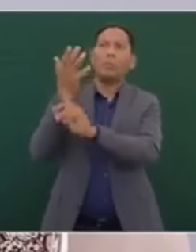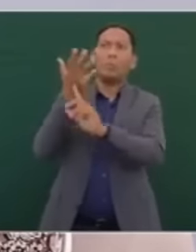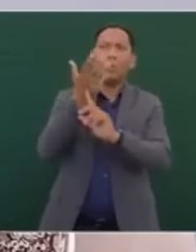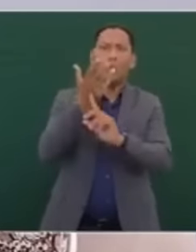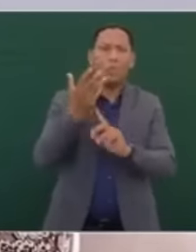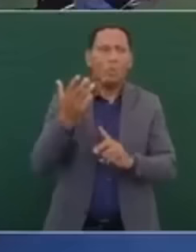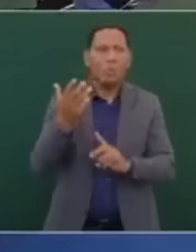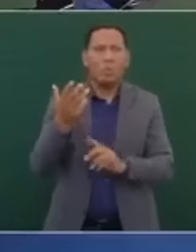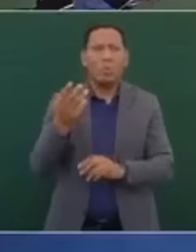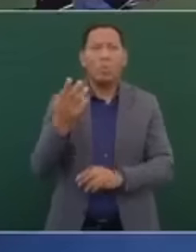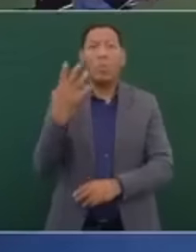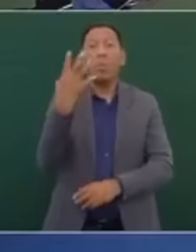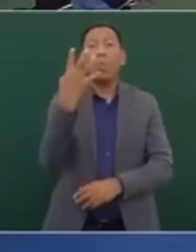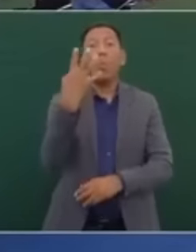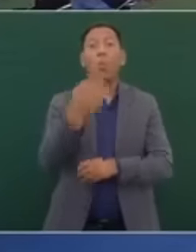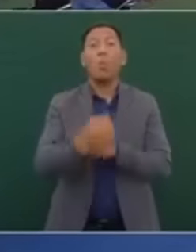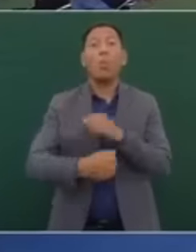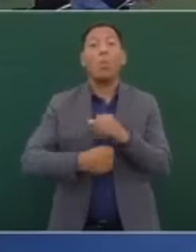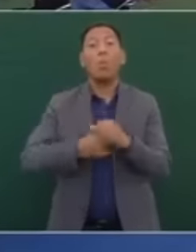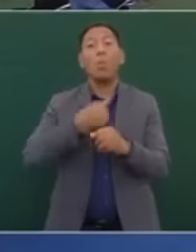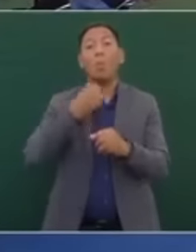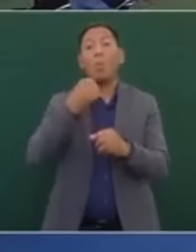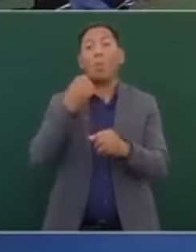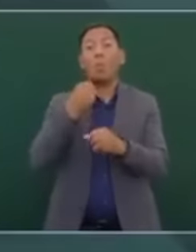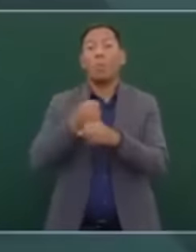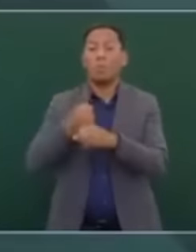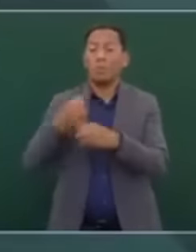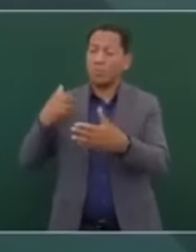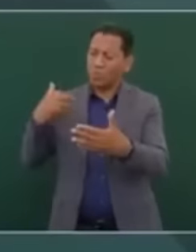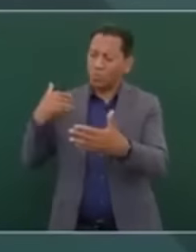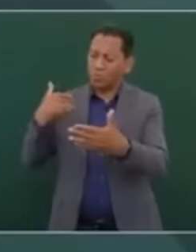Llevamos 4 años trabajando